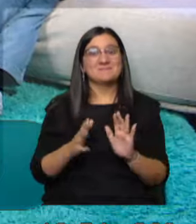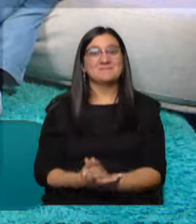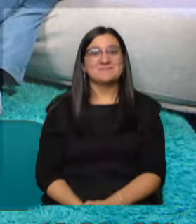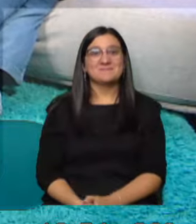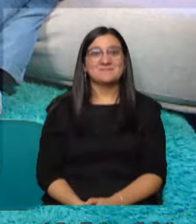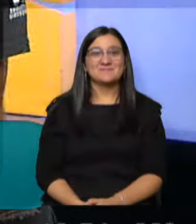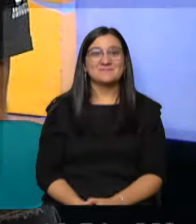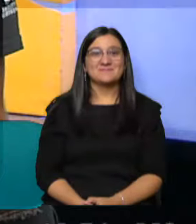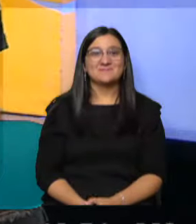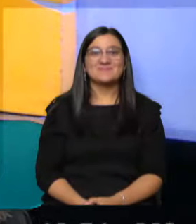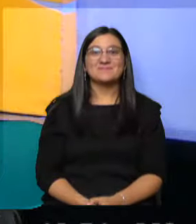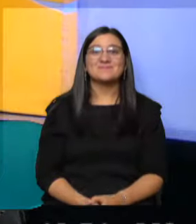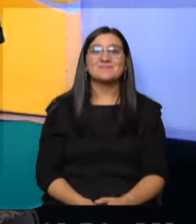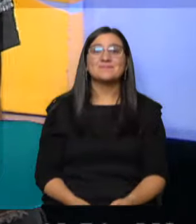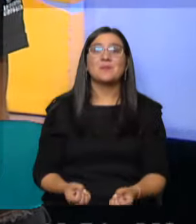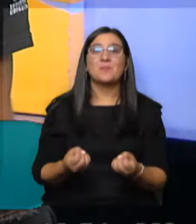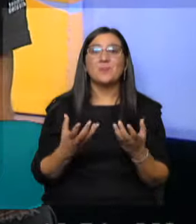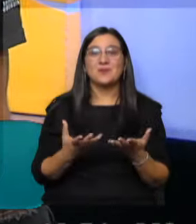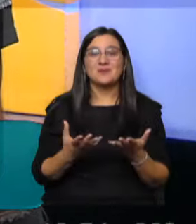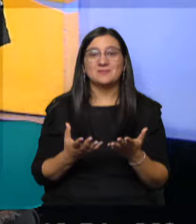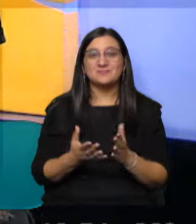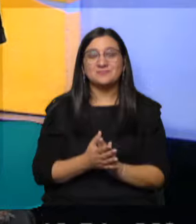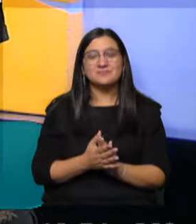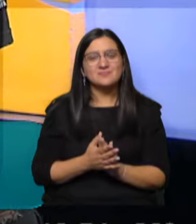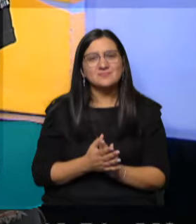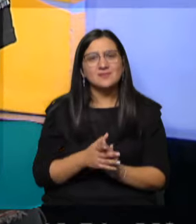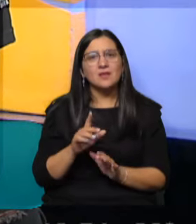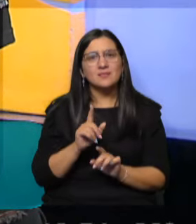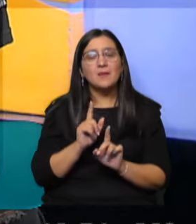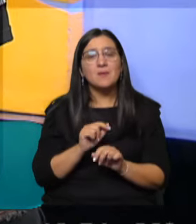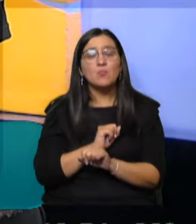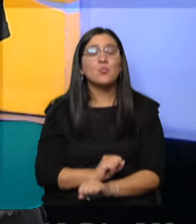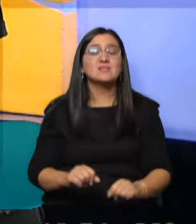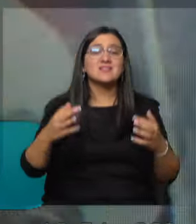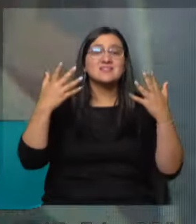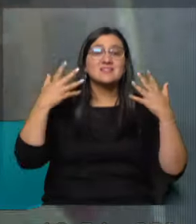No, quiero que se me vayan antes de que llegue la noche. Ciclista puede ser también.